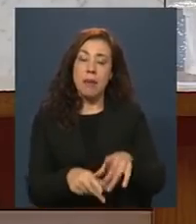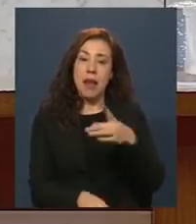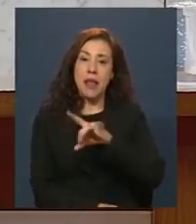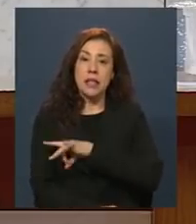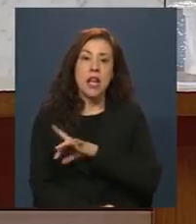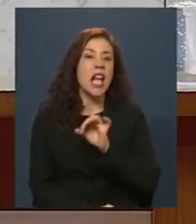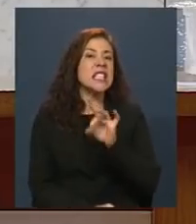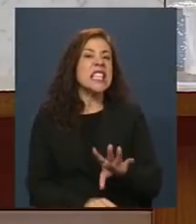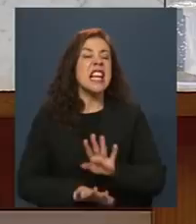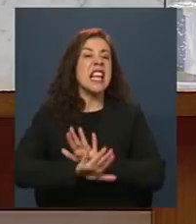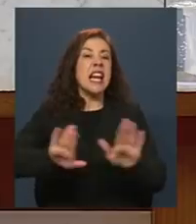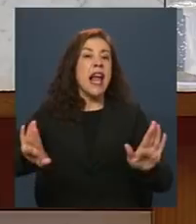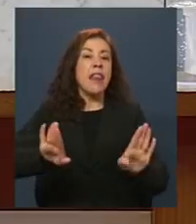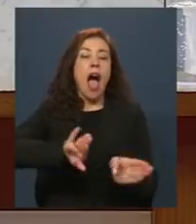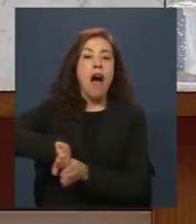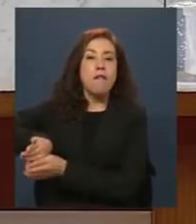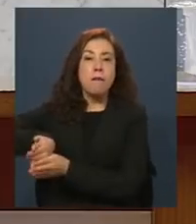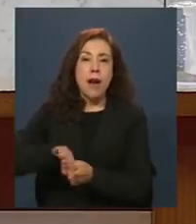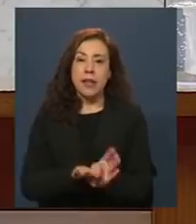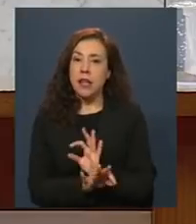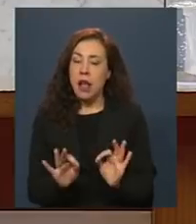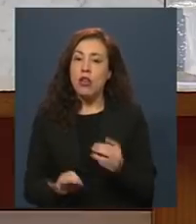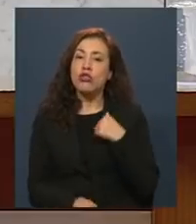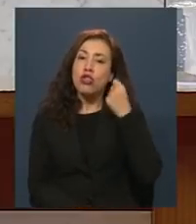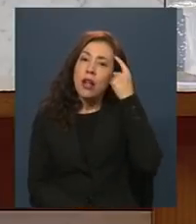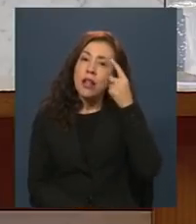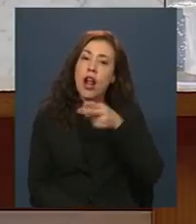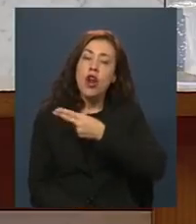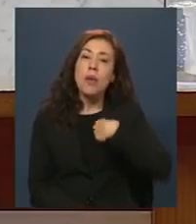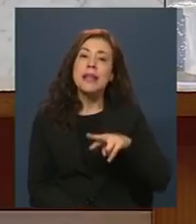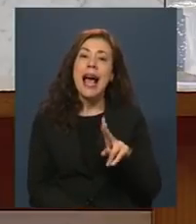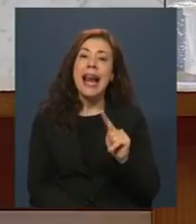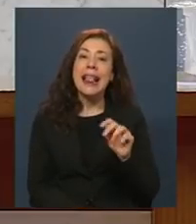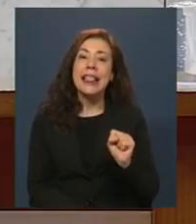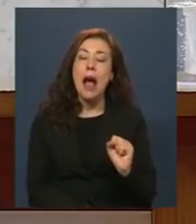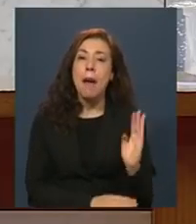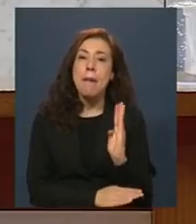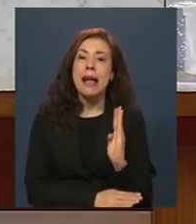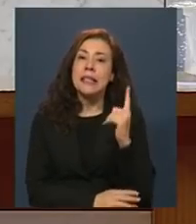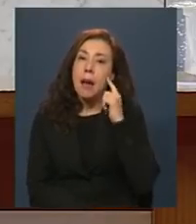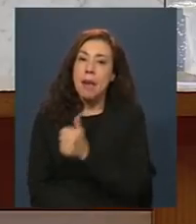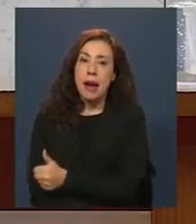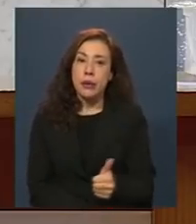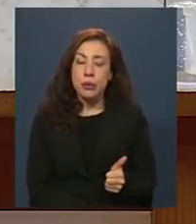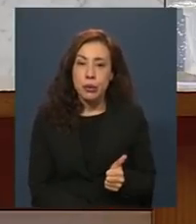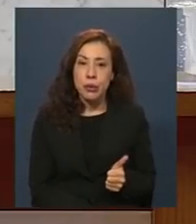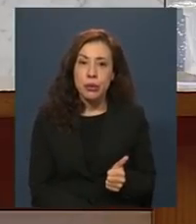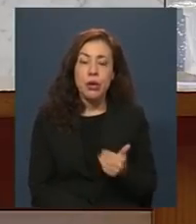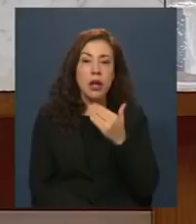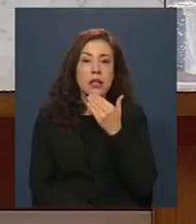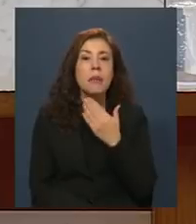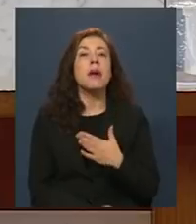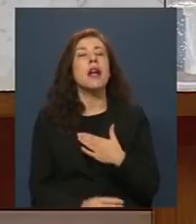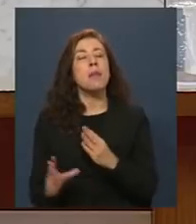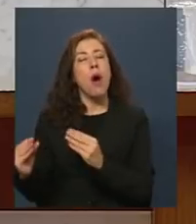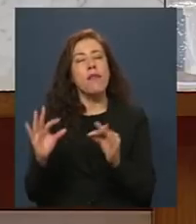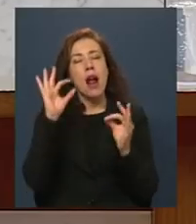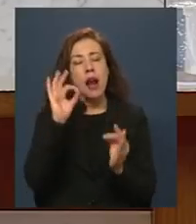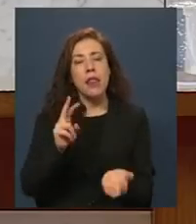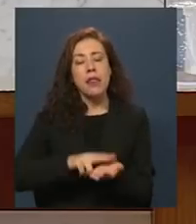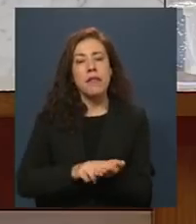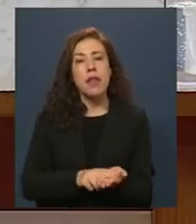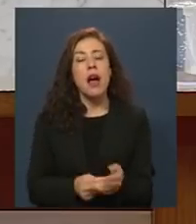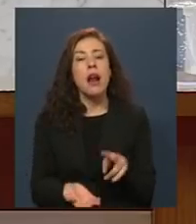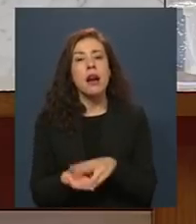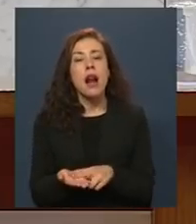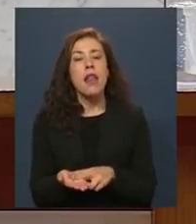sin excepción. Lo hemos entendido como nuestra renta básica universal. También propusimos abordar en serio la